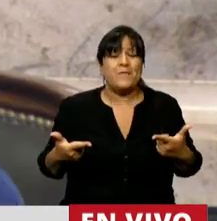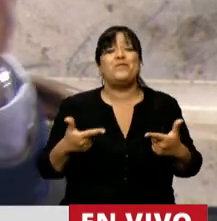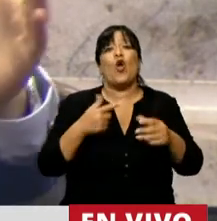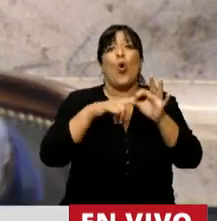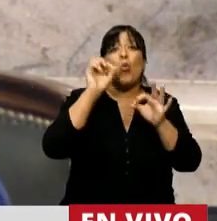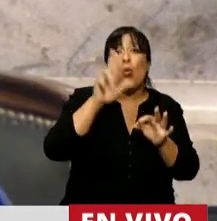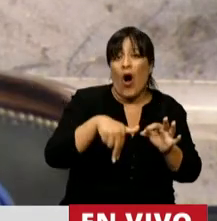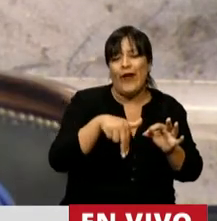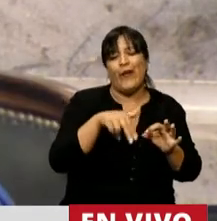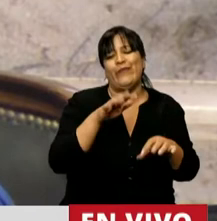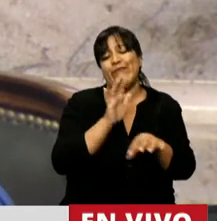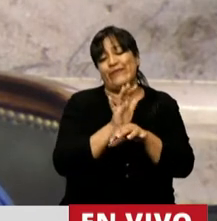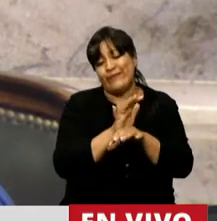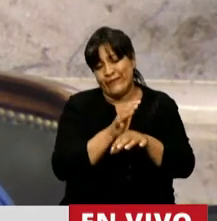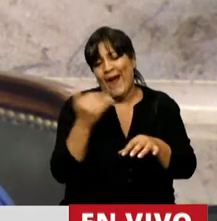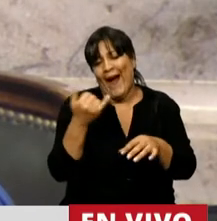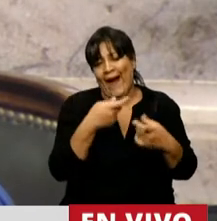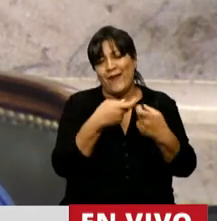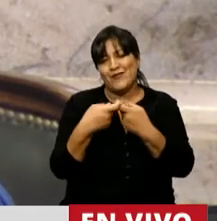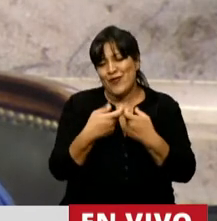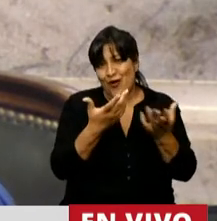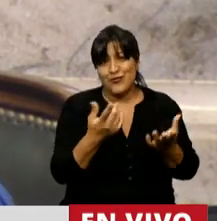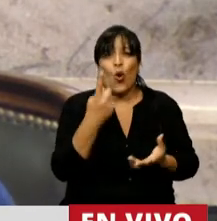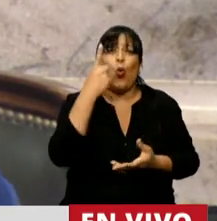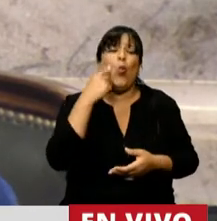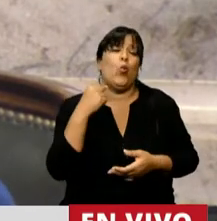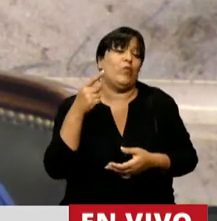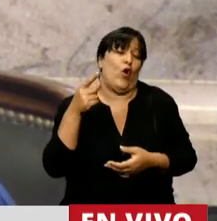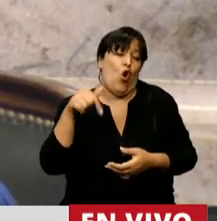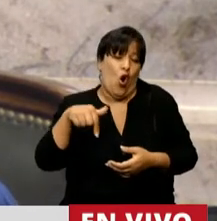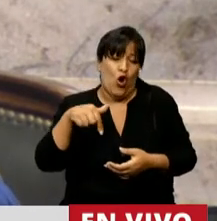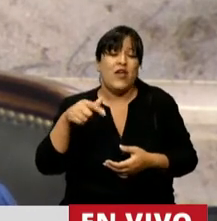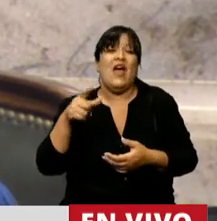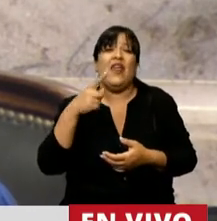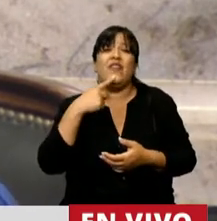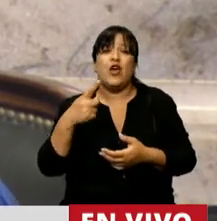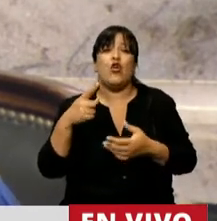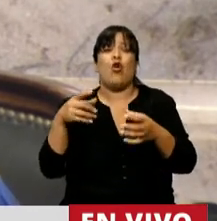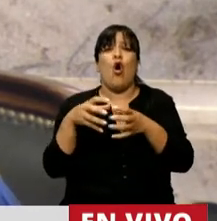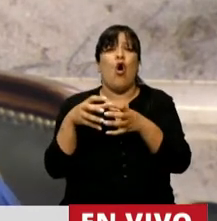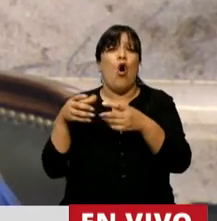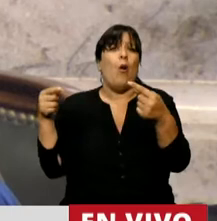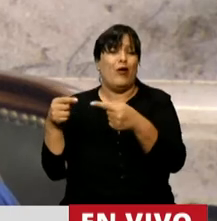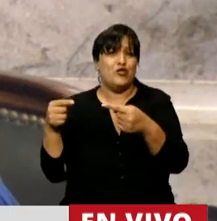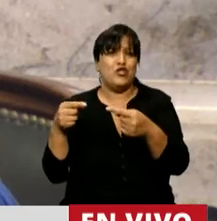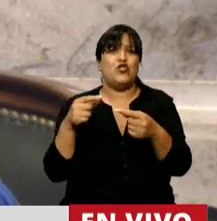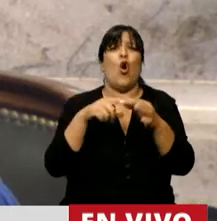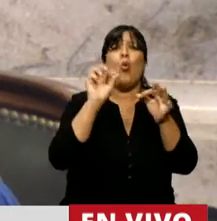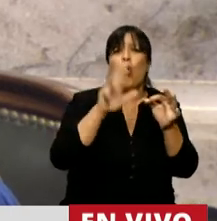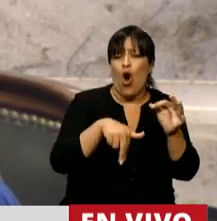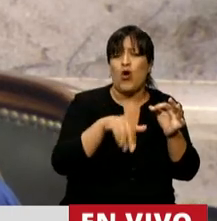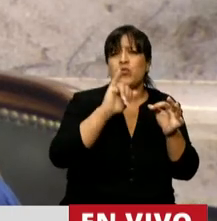comprado. Hoy escuchaba algún diputado hablar de que era oposición y daba quórum y después vota